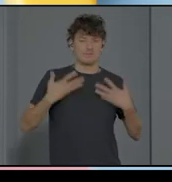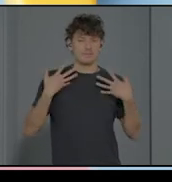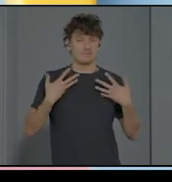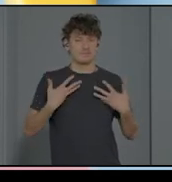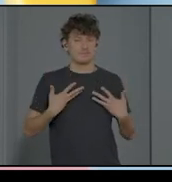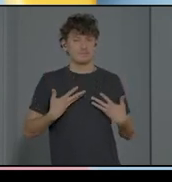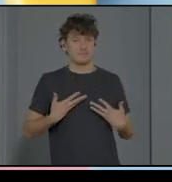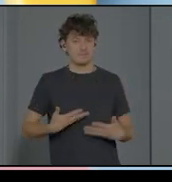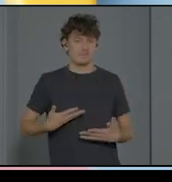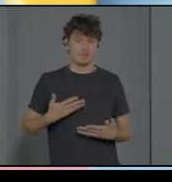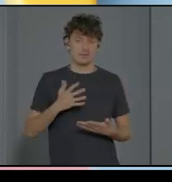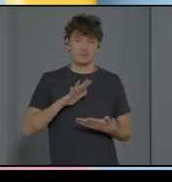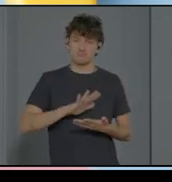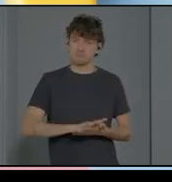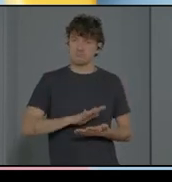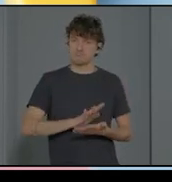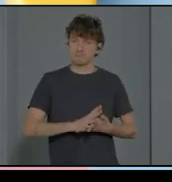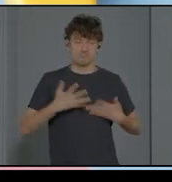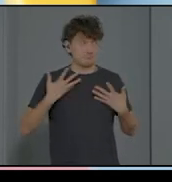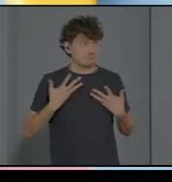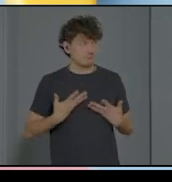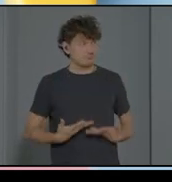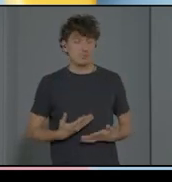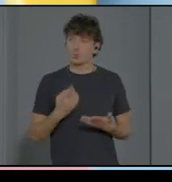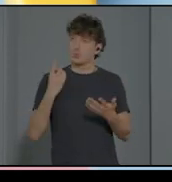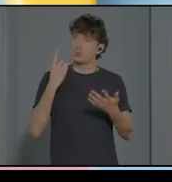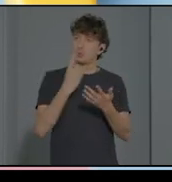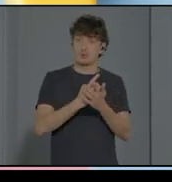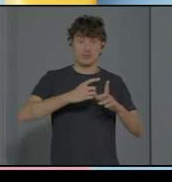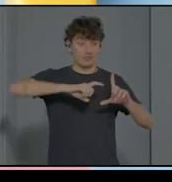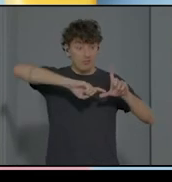Una vez más, el intervalo es más alto.